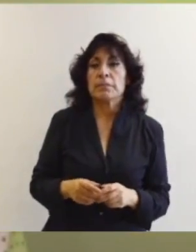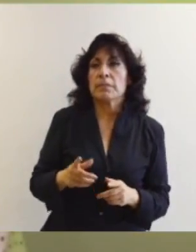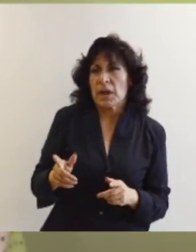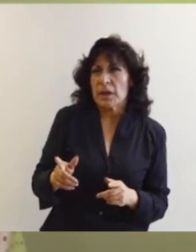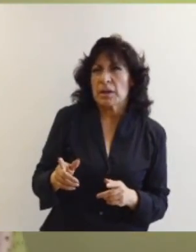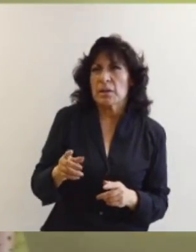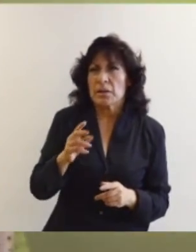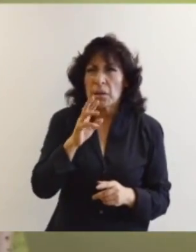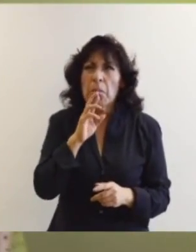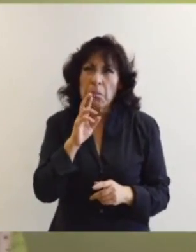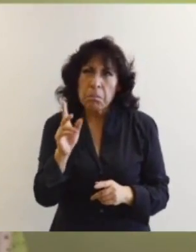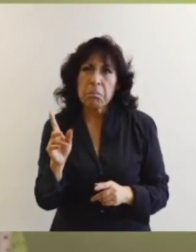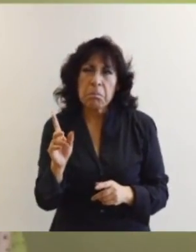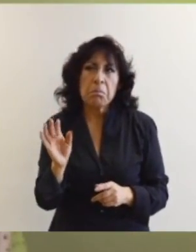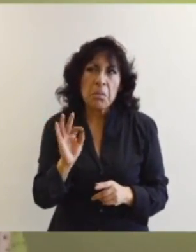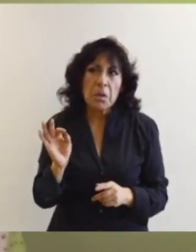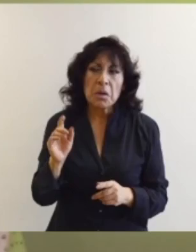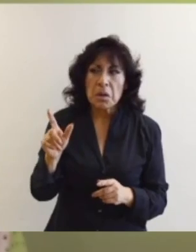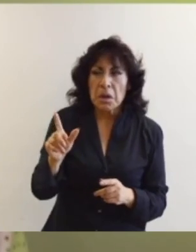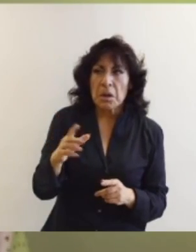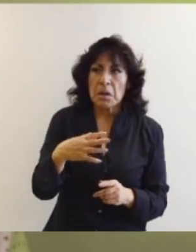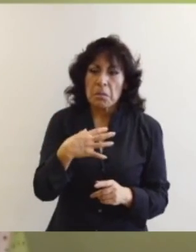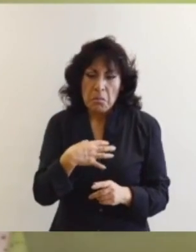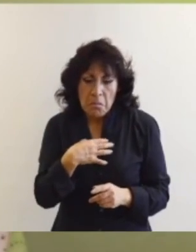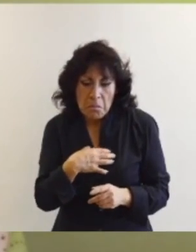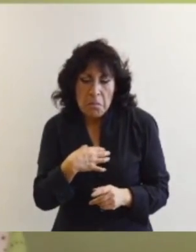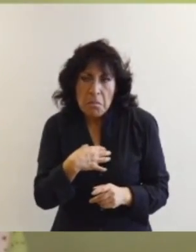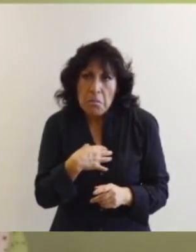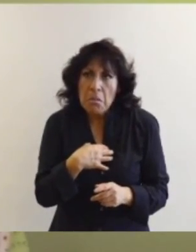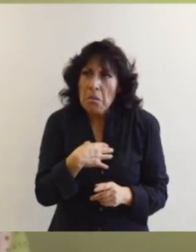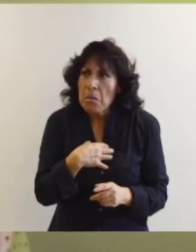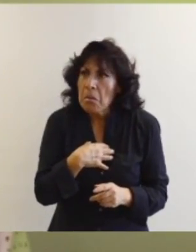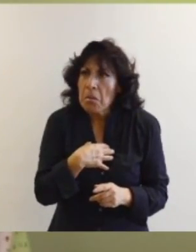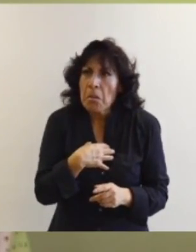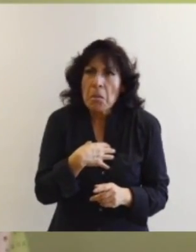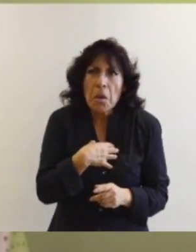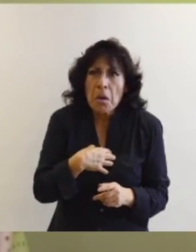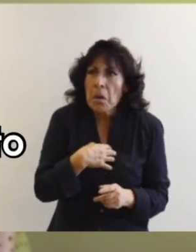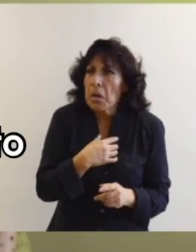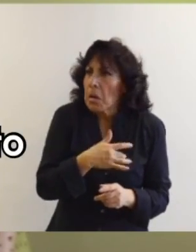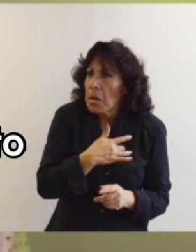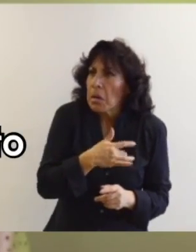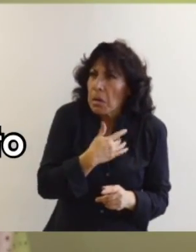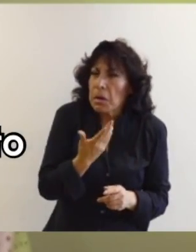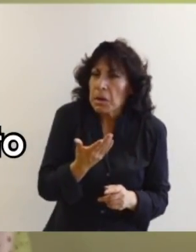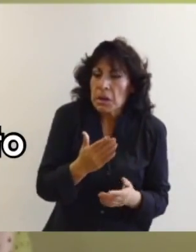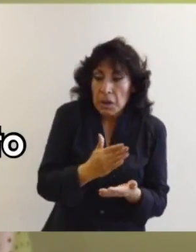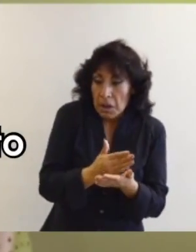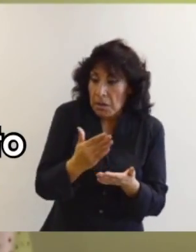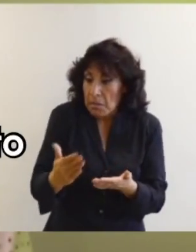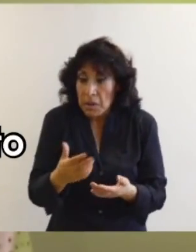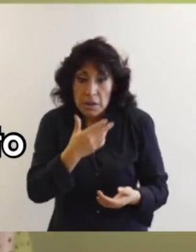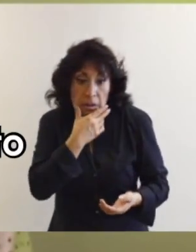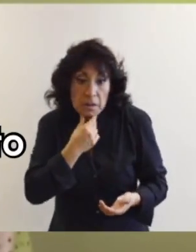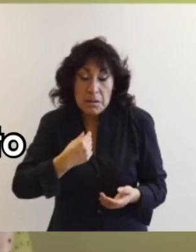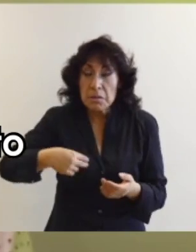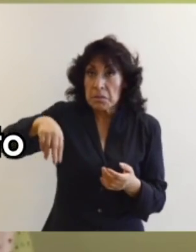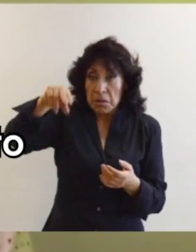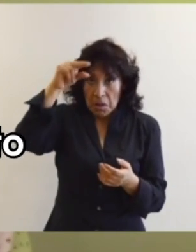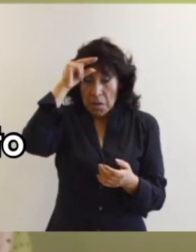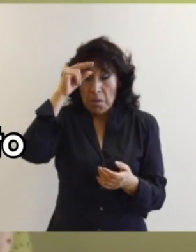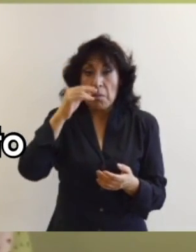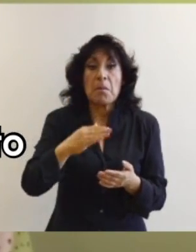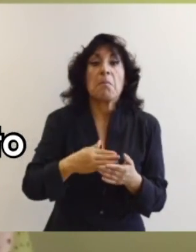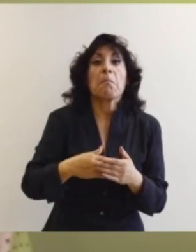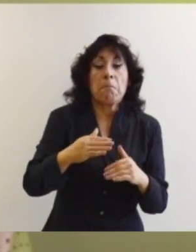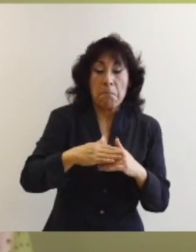sería mejor. Supongo que estaría más a gusto aparte de los hombres ilustres, pero y con que si todavía